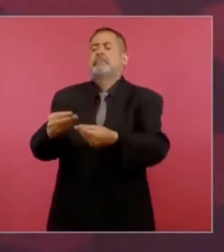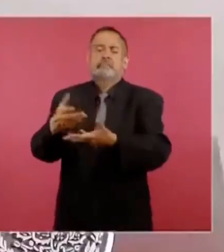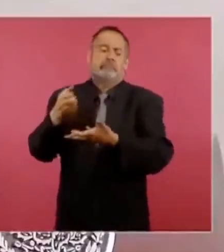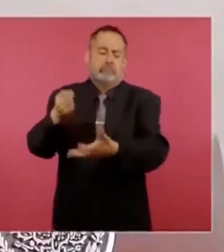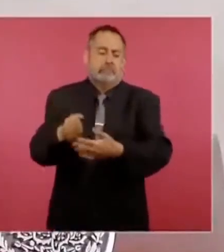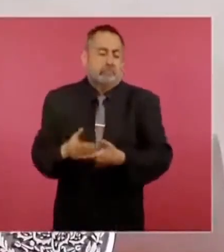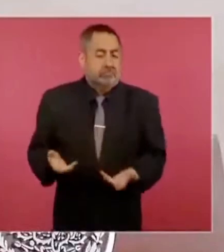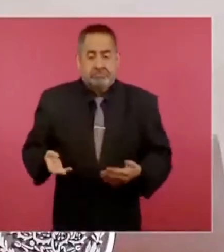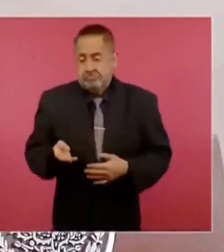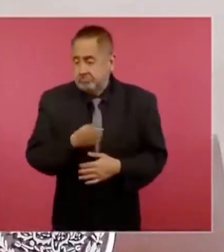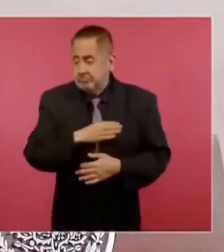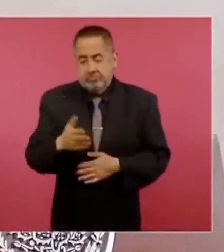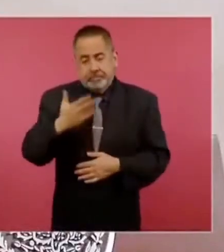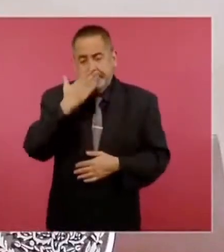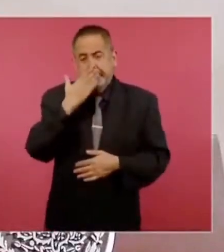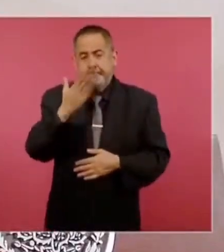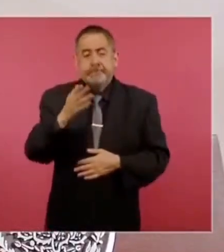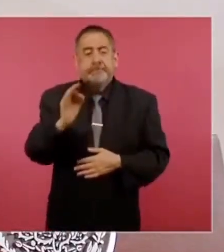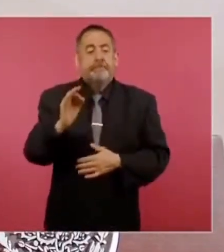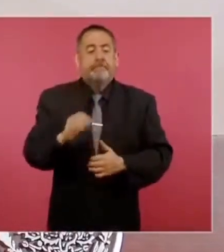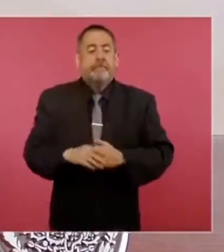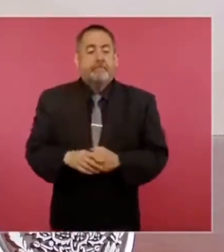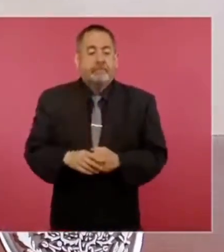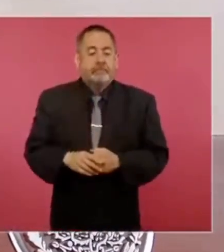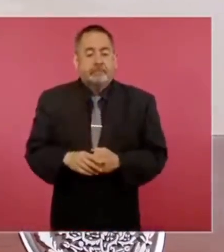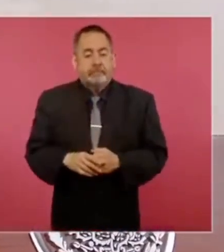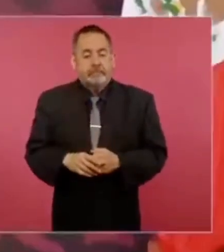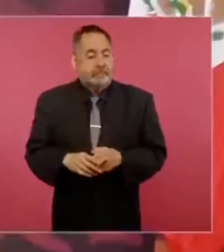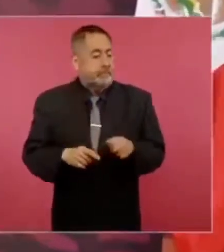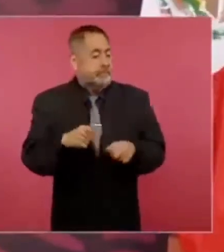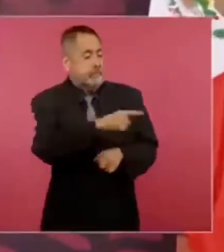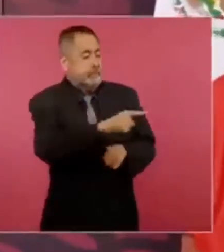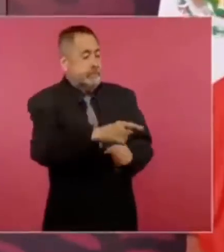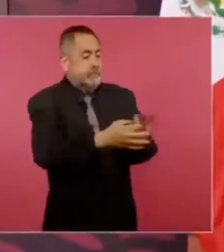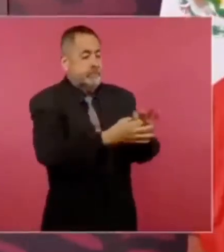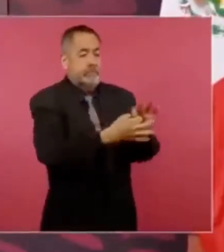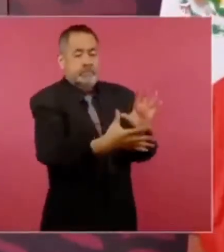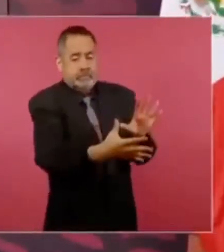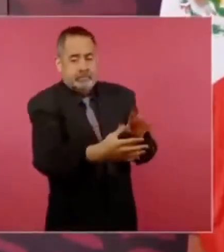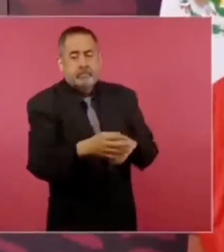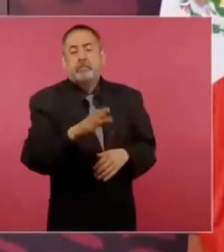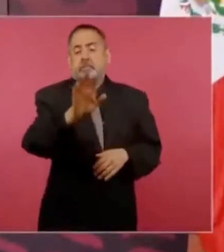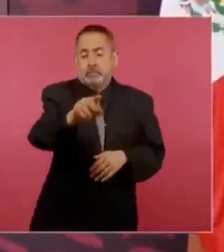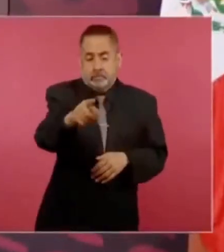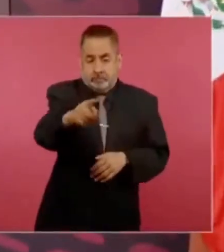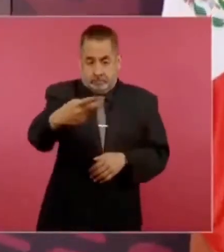fue muy bueno el que no se haya dado esa alianza. Ahora, tú me preguntas,